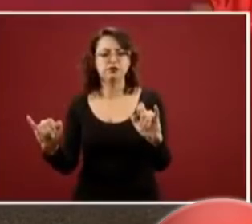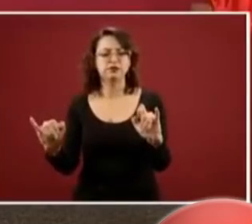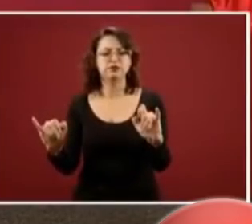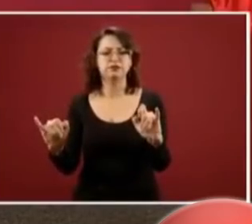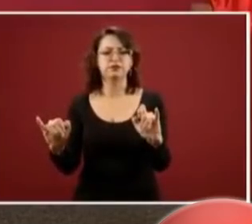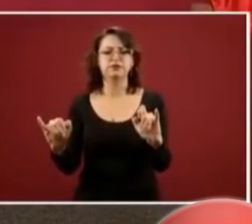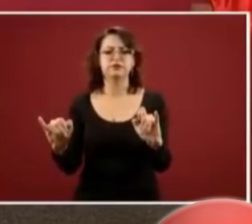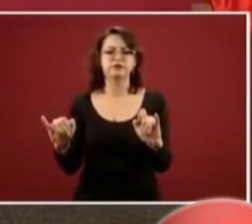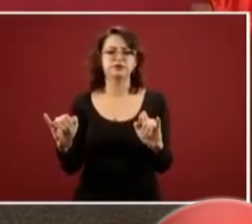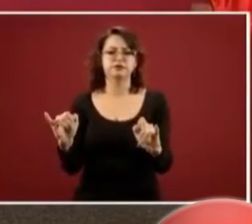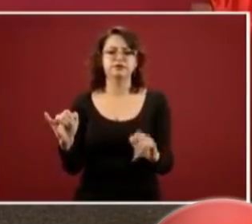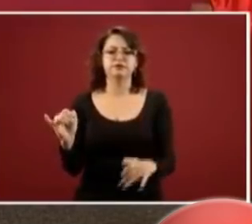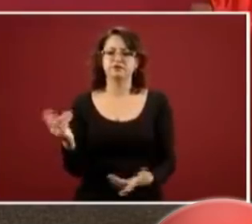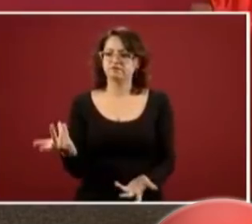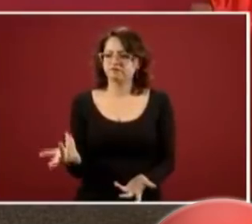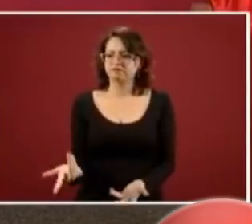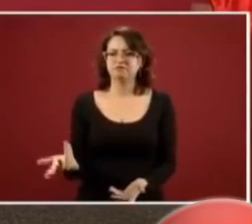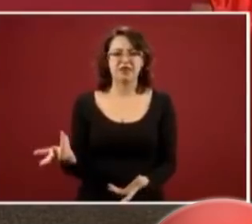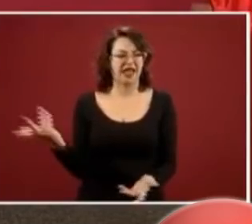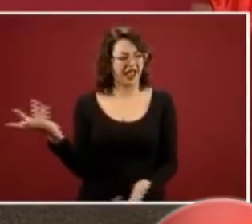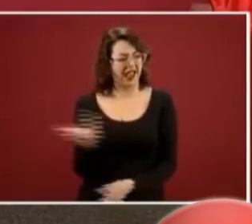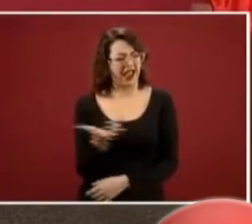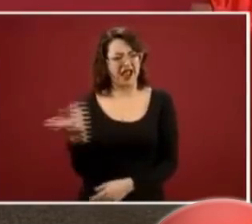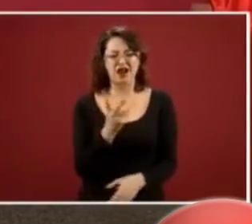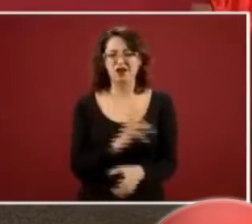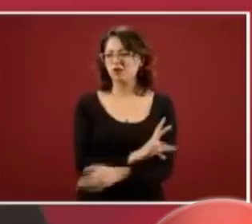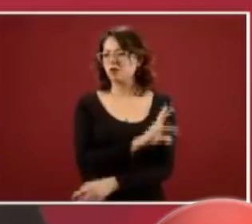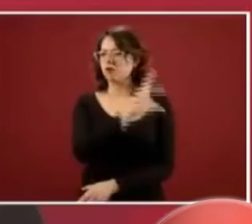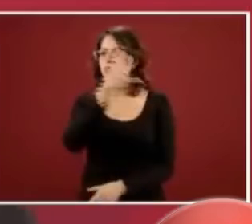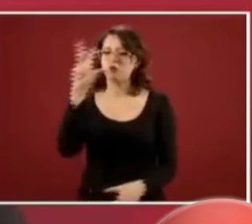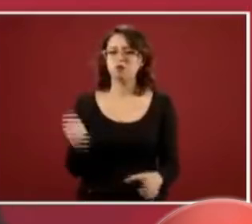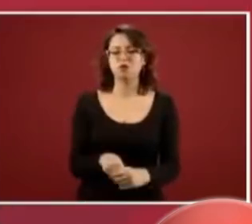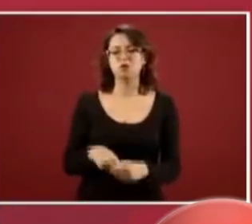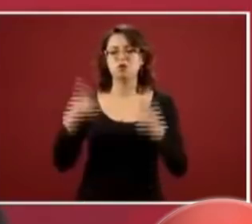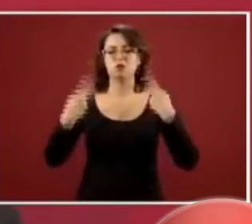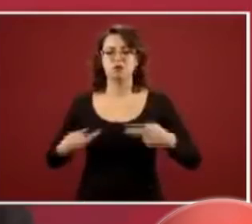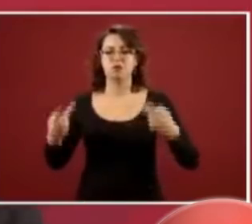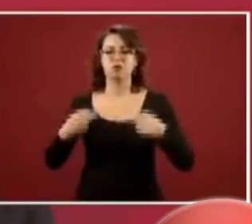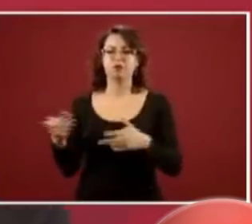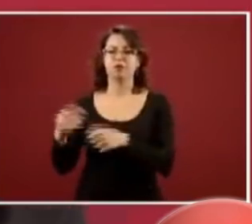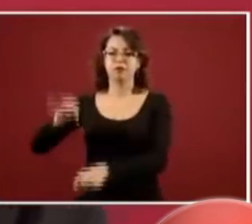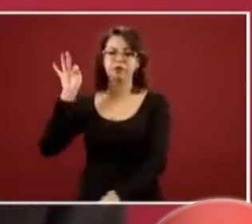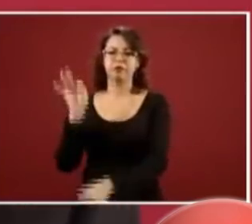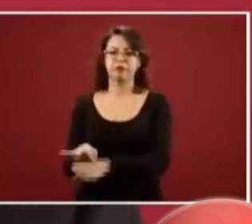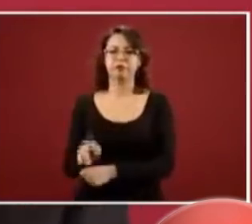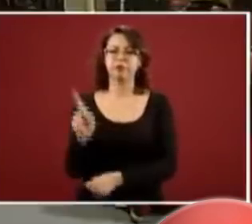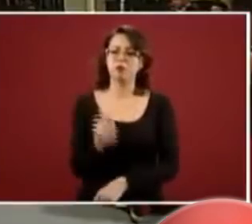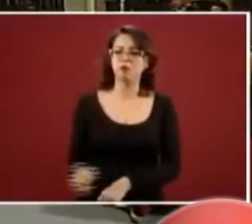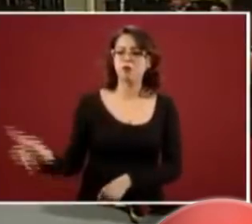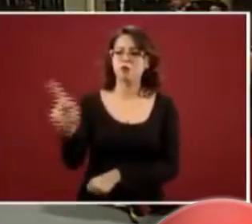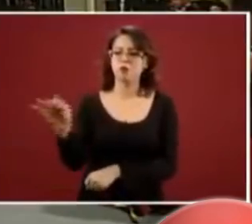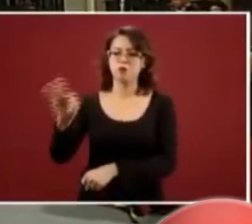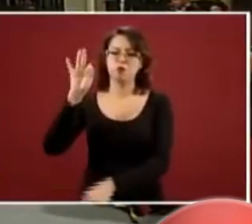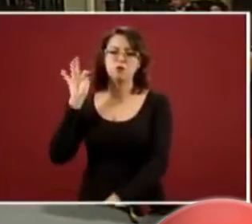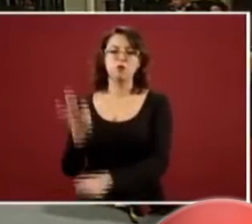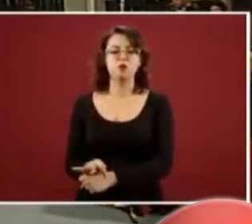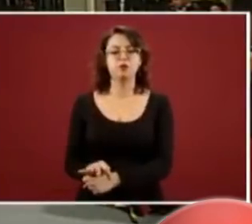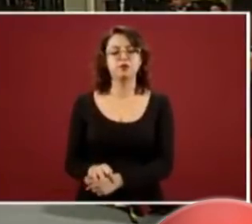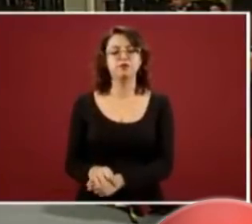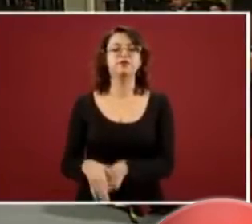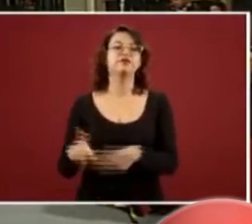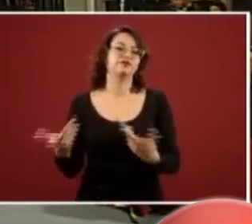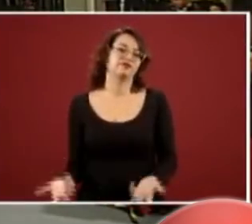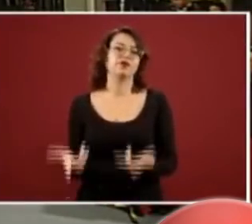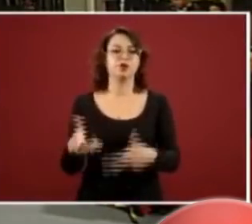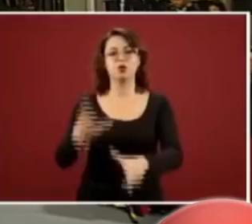algo, todo lo que se pueda, en favor de la gente y en favor de los pueblos. Ese es el mejor homenaje